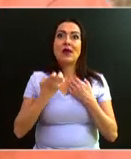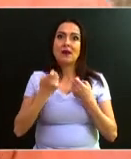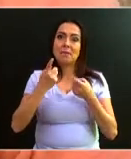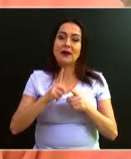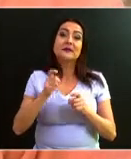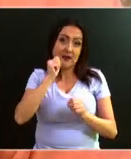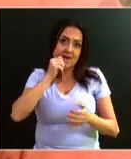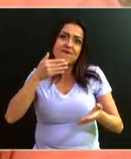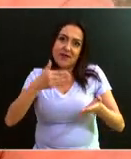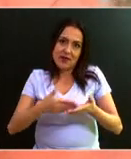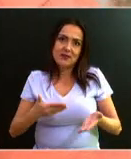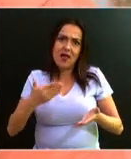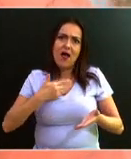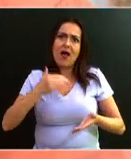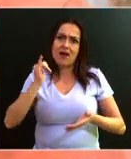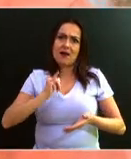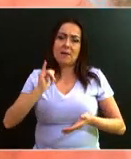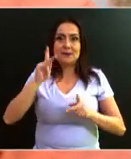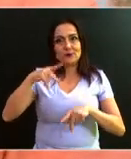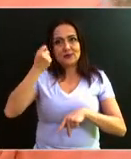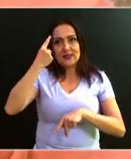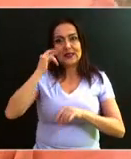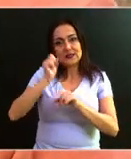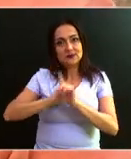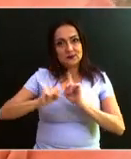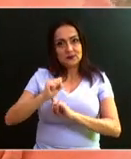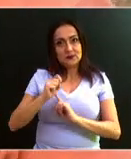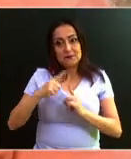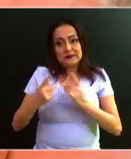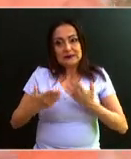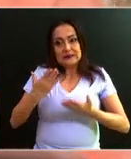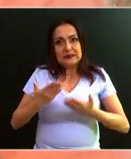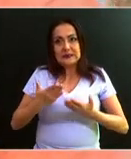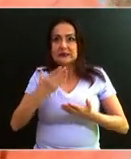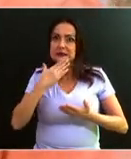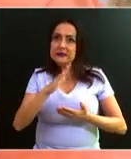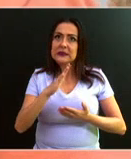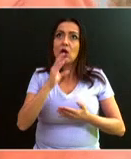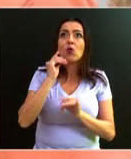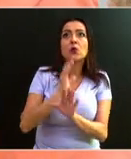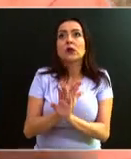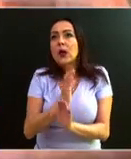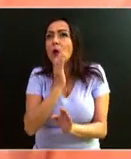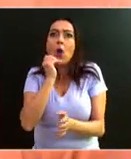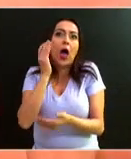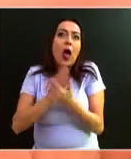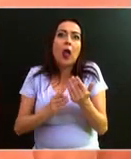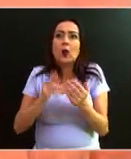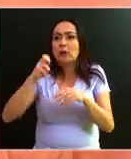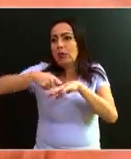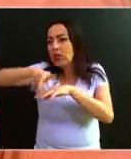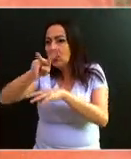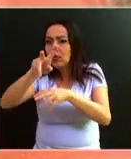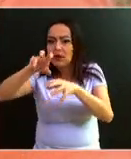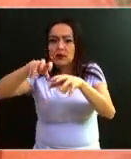sí afecta. Hay gente que también no va a entender la situación como está, que también sí, que fue un descuido, también fue que una escalera se